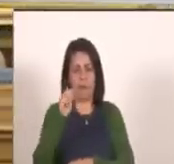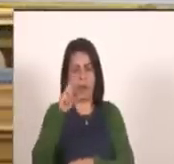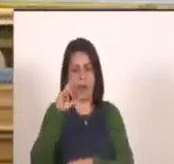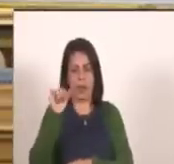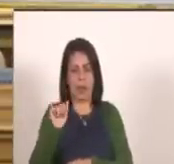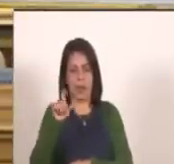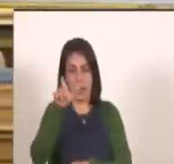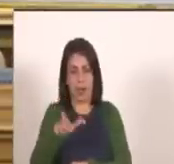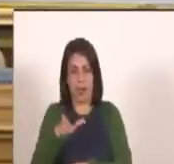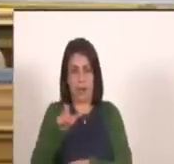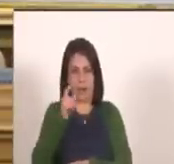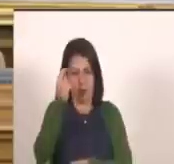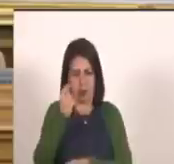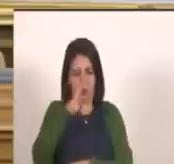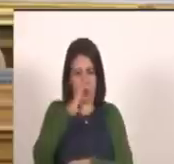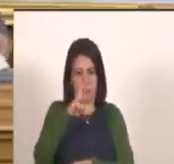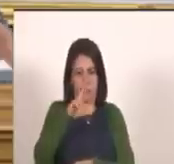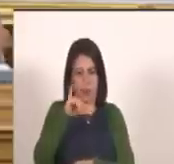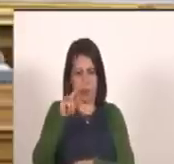Vega. Diputado Brito, adelante.